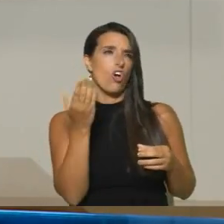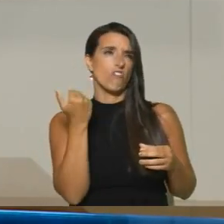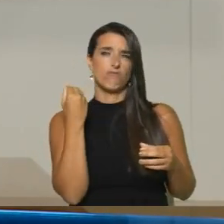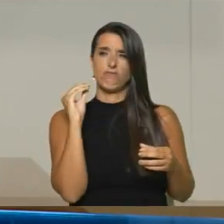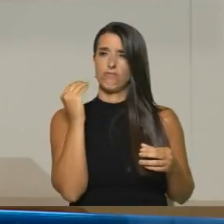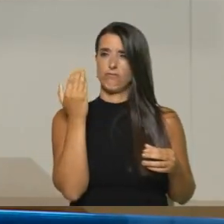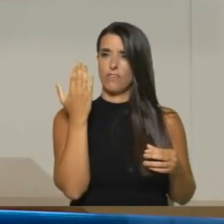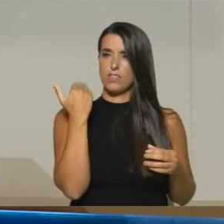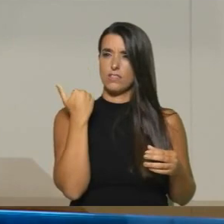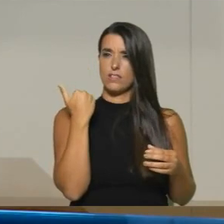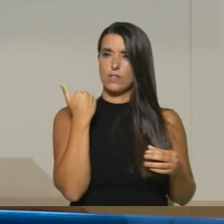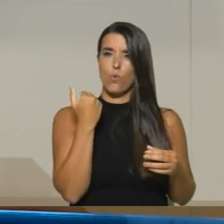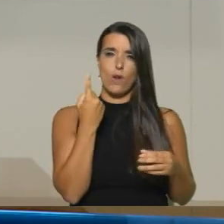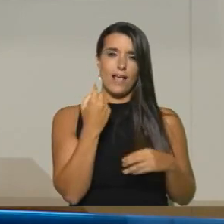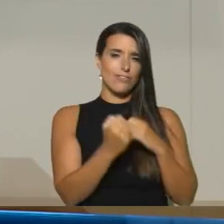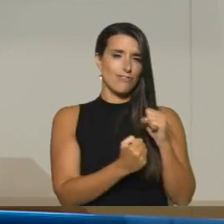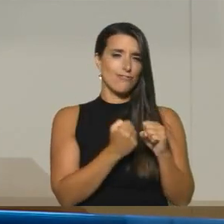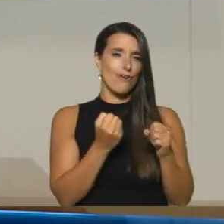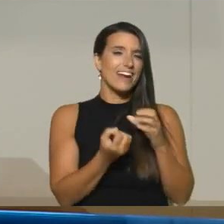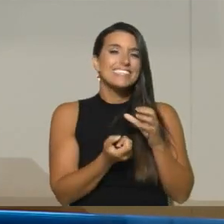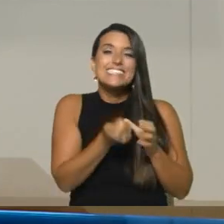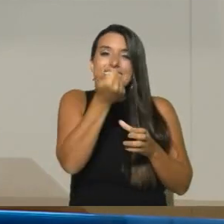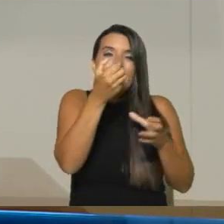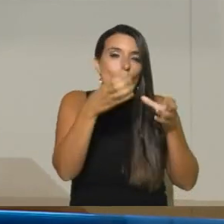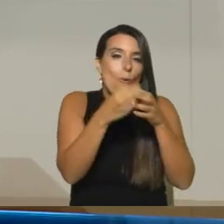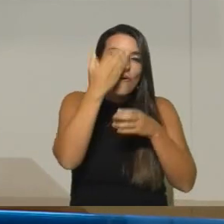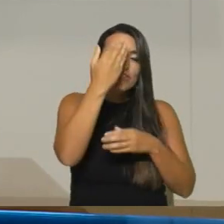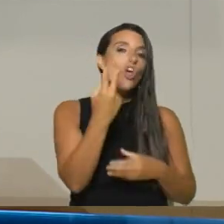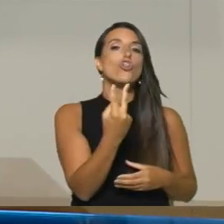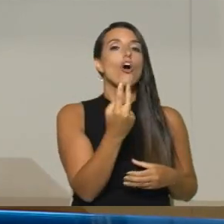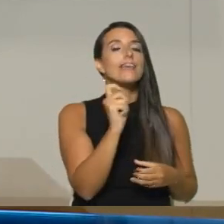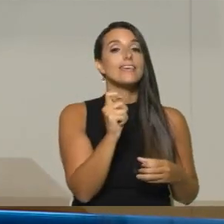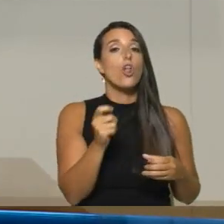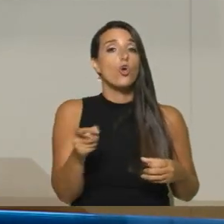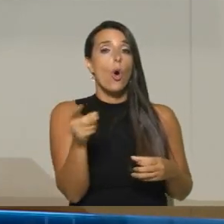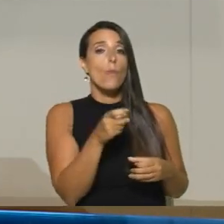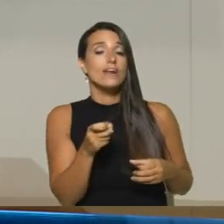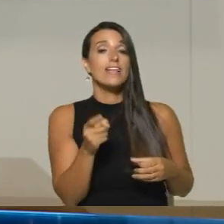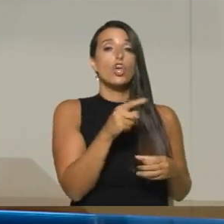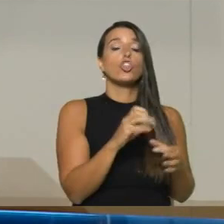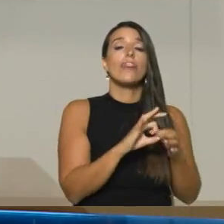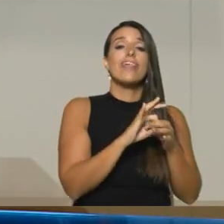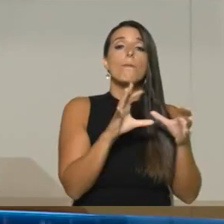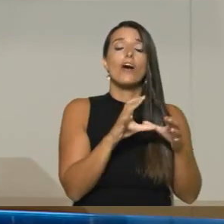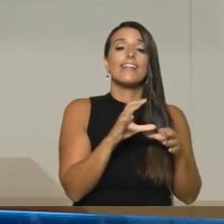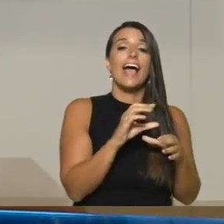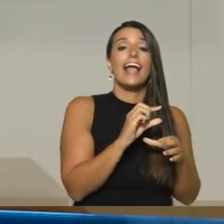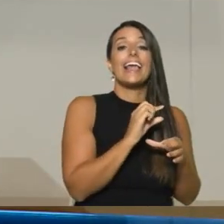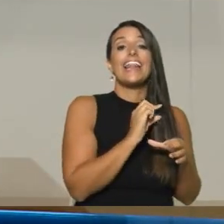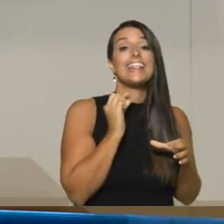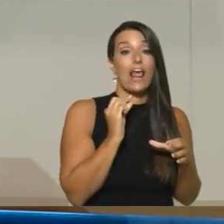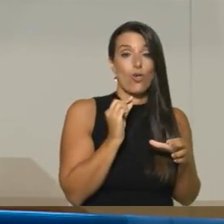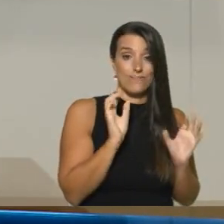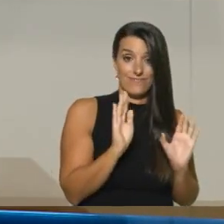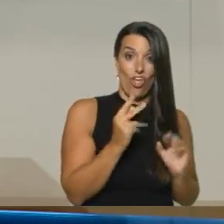más poco más de un año y que estaba compuesto de dos grandes sectores que eran el partido comunista del partido demócrata cristiano lo demás era muy